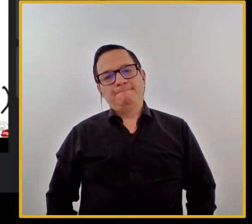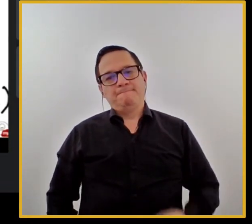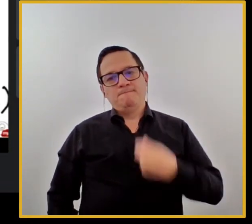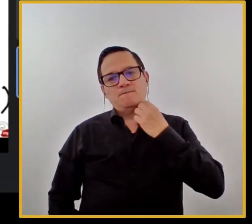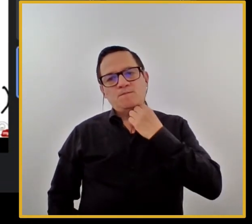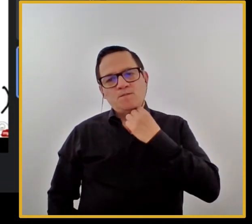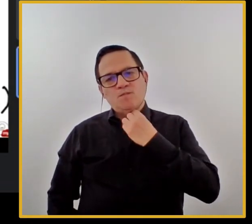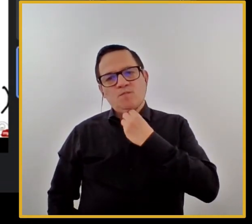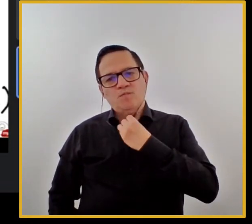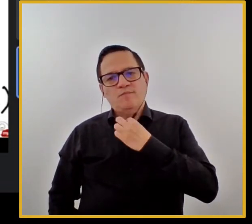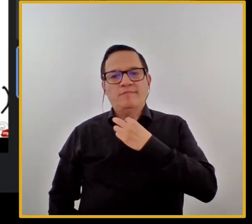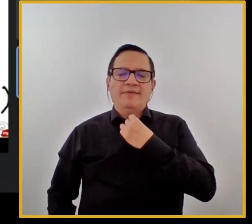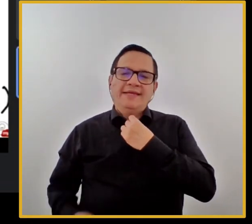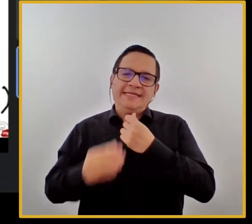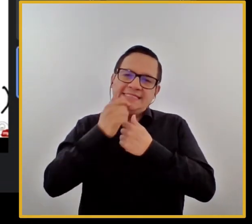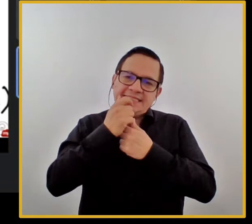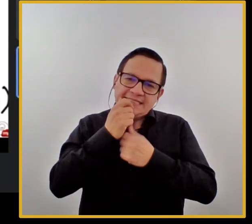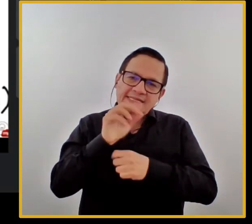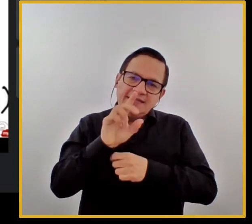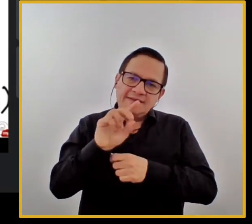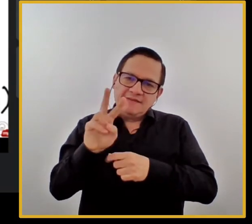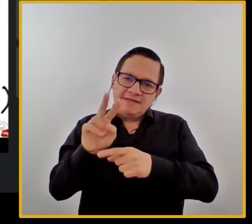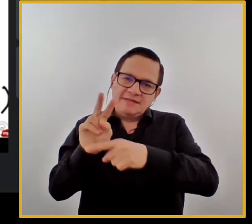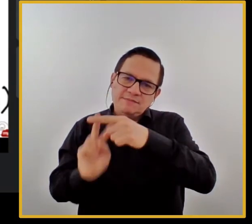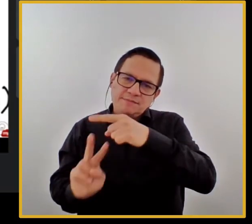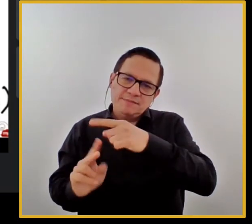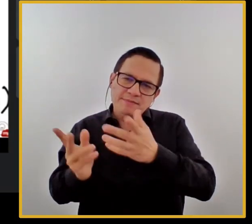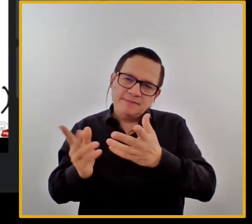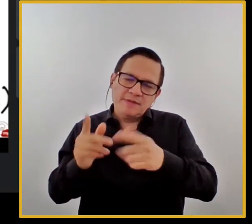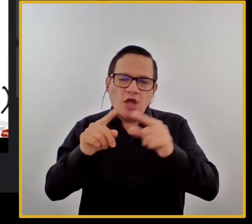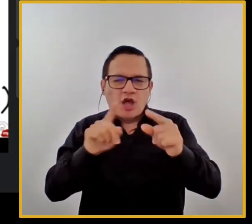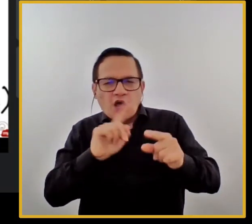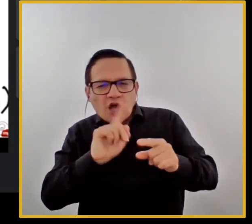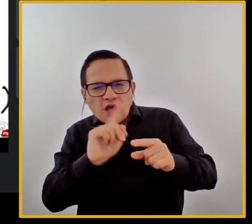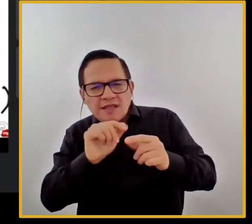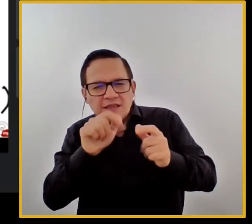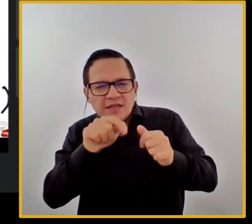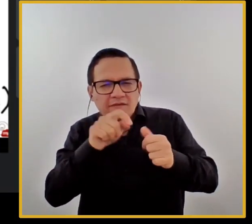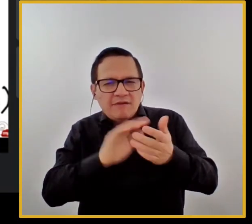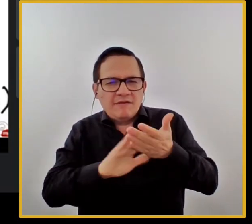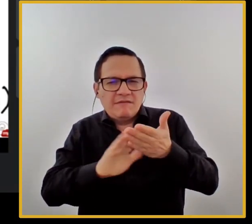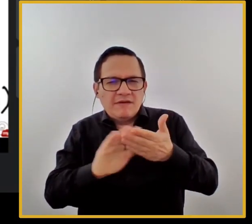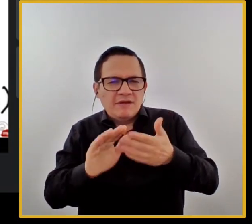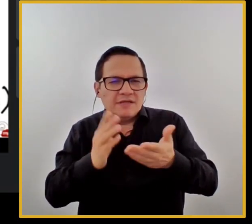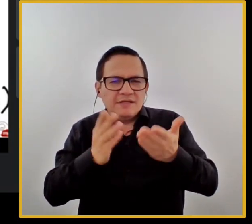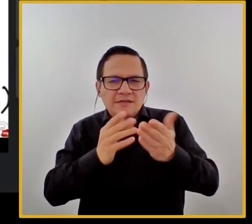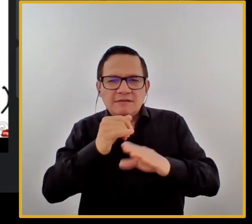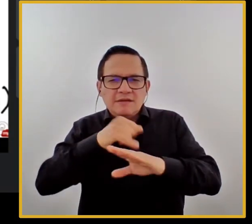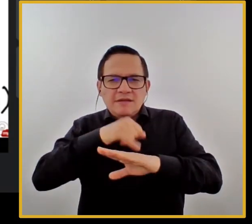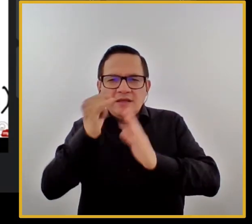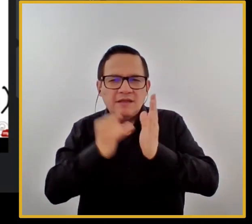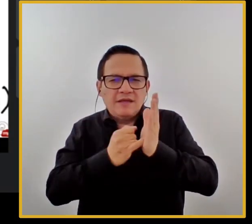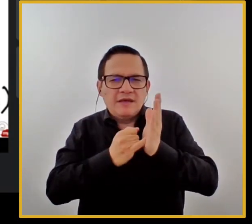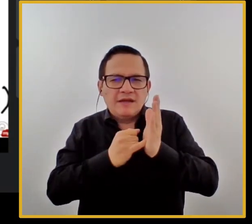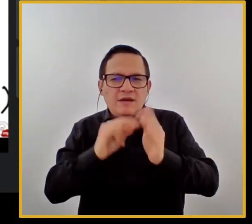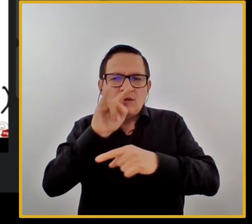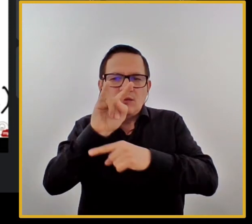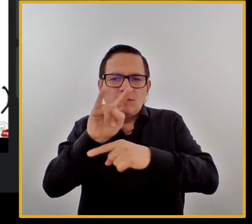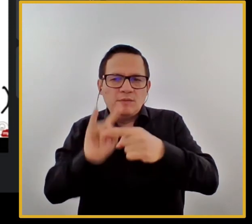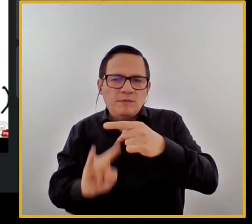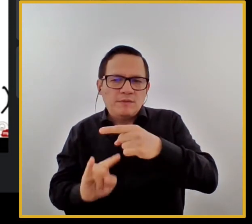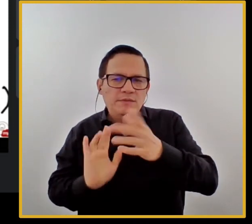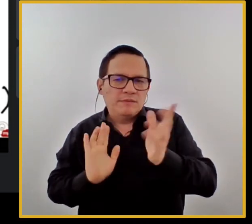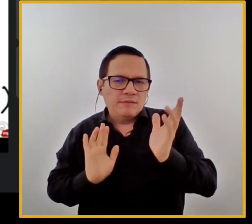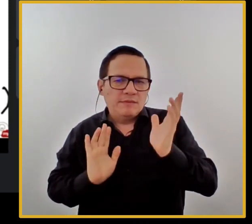¿No es de U sobre U? No, debería quedar la integral de U de U. U de U. U